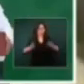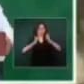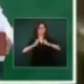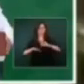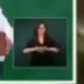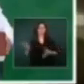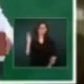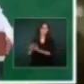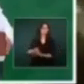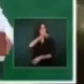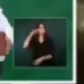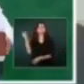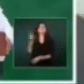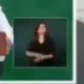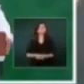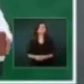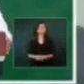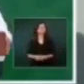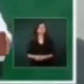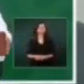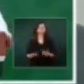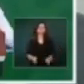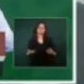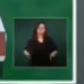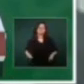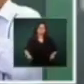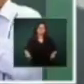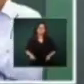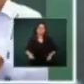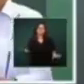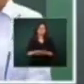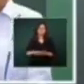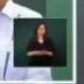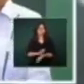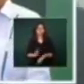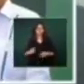pelo. Ya hasta cambian. Otra ropa,